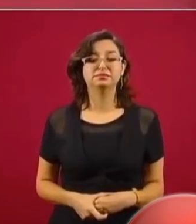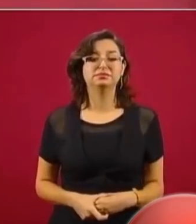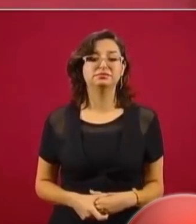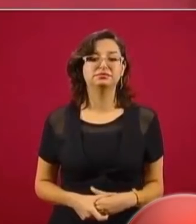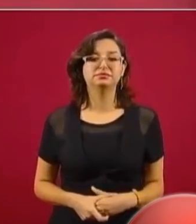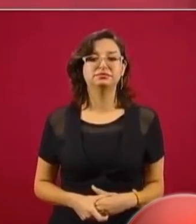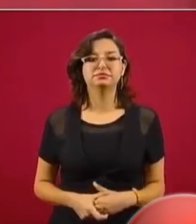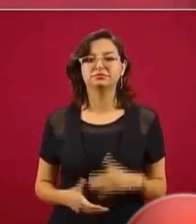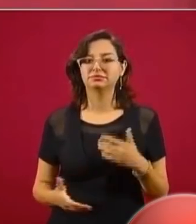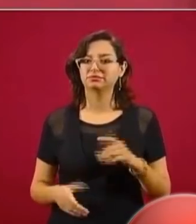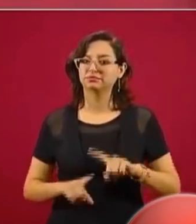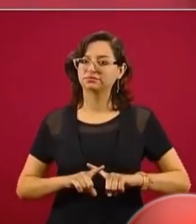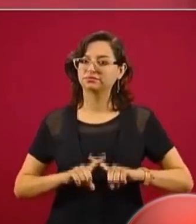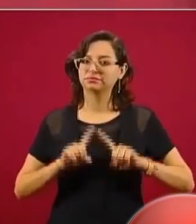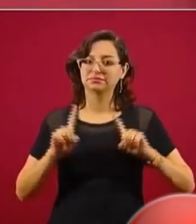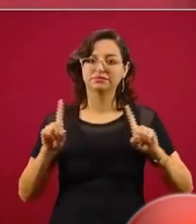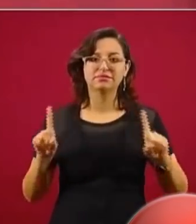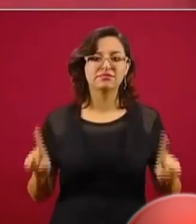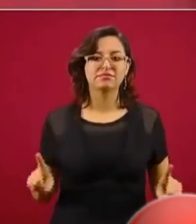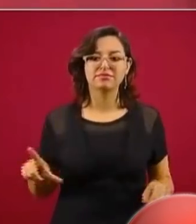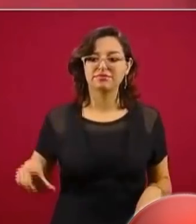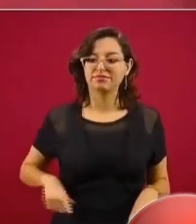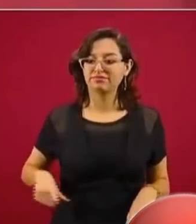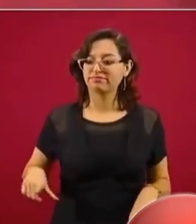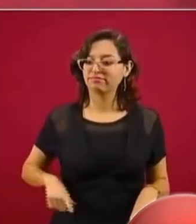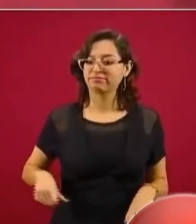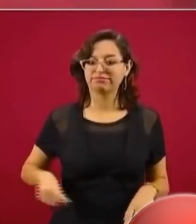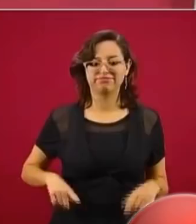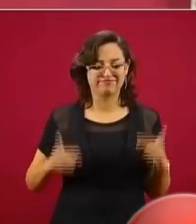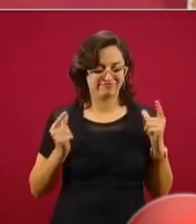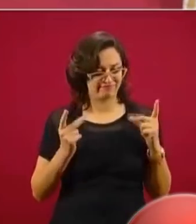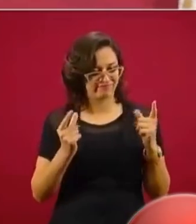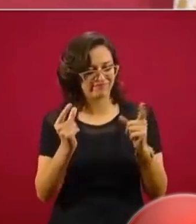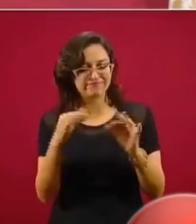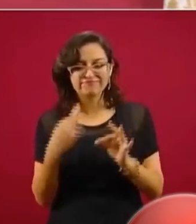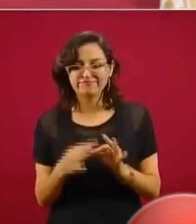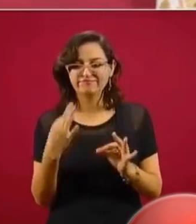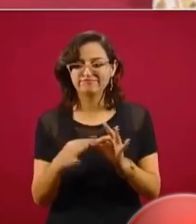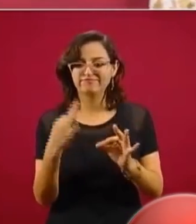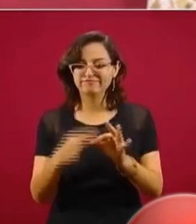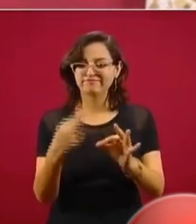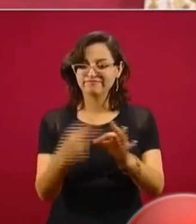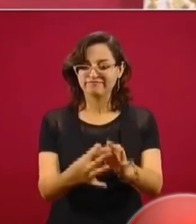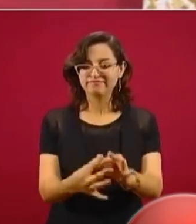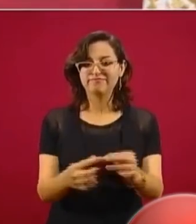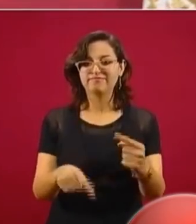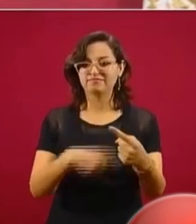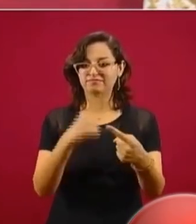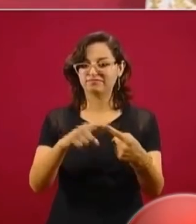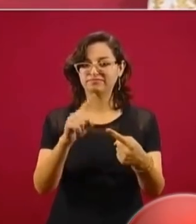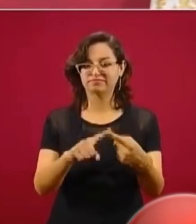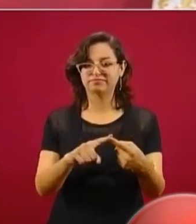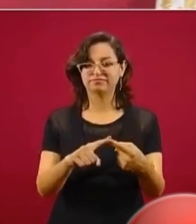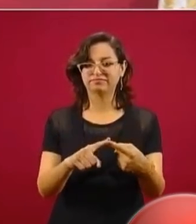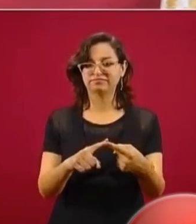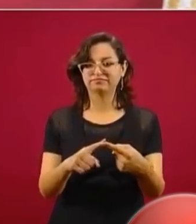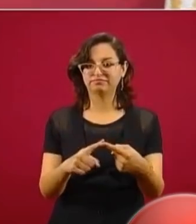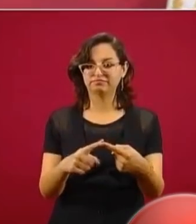Esto es distinto. Entonces, eficiencia, o sea, así,